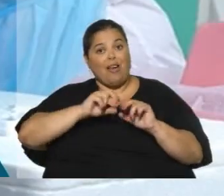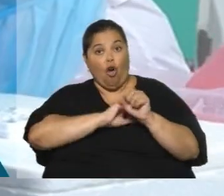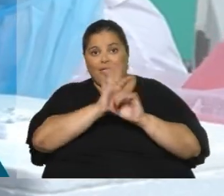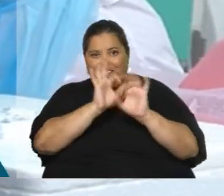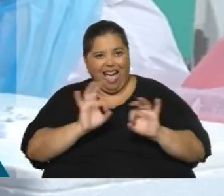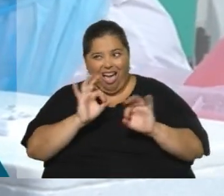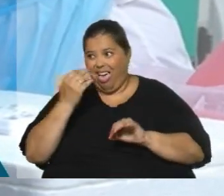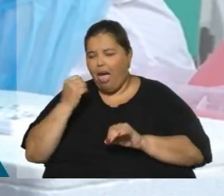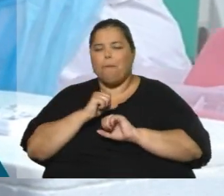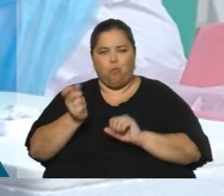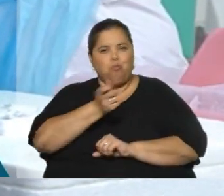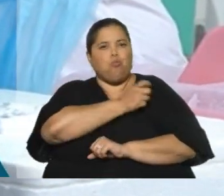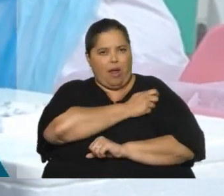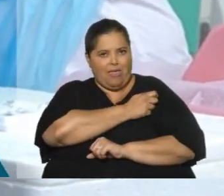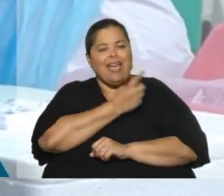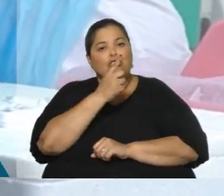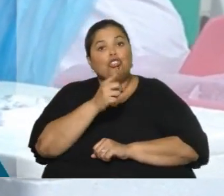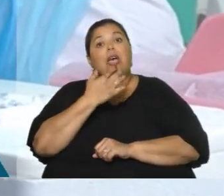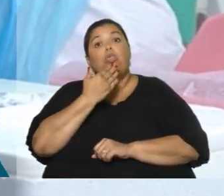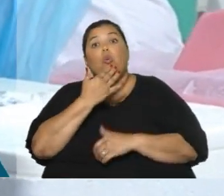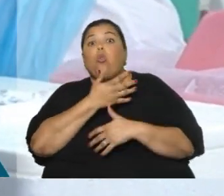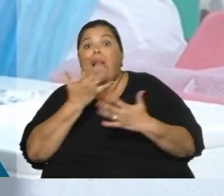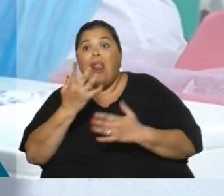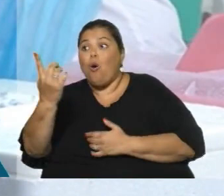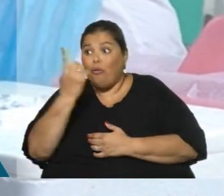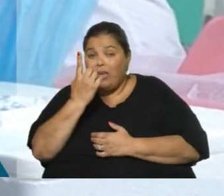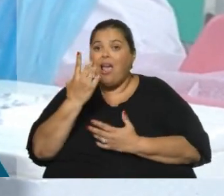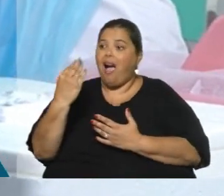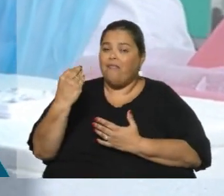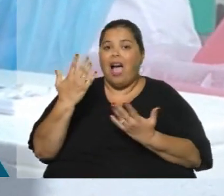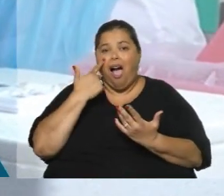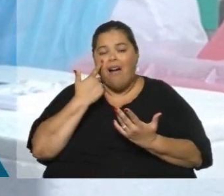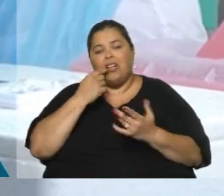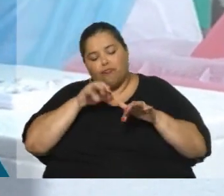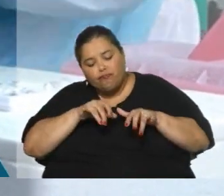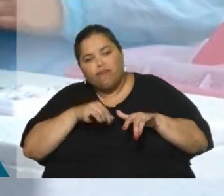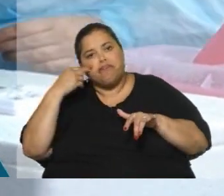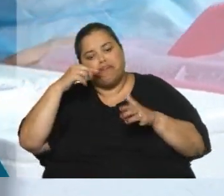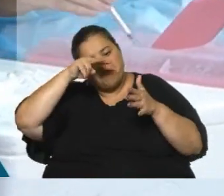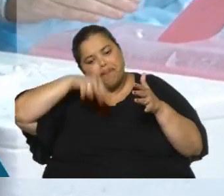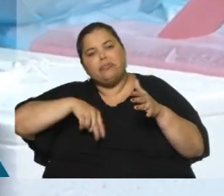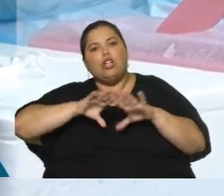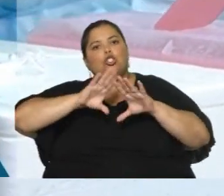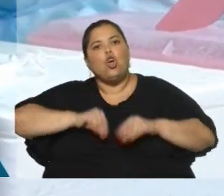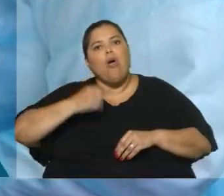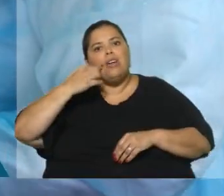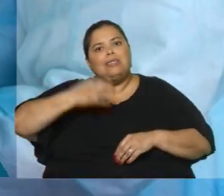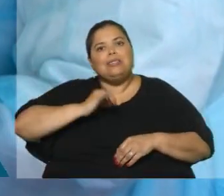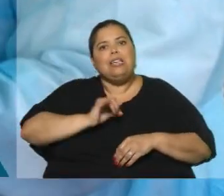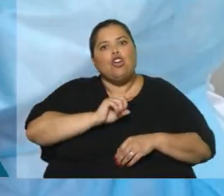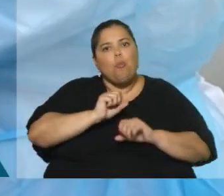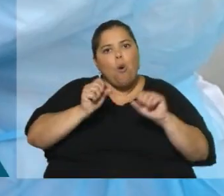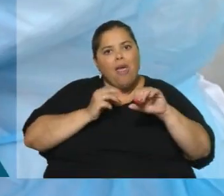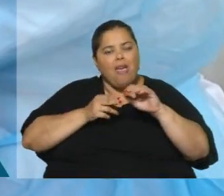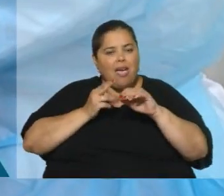hay una serie de situaciones, por lo tanto, si alguien tiene dudas, puede acercarse, que en el sistema informático nos dice si está habilitado o no para